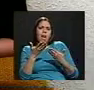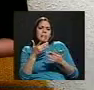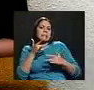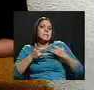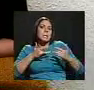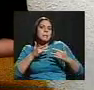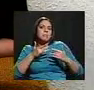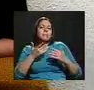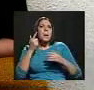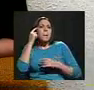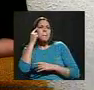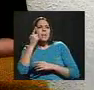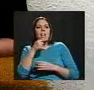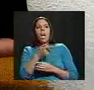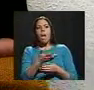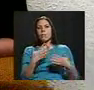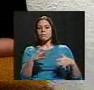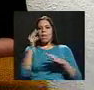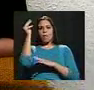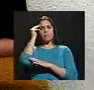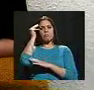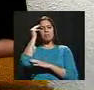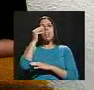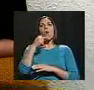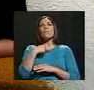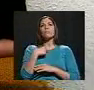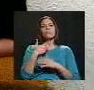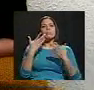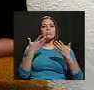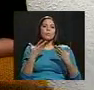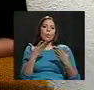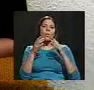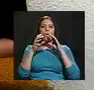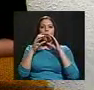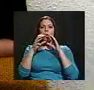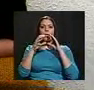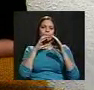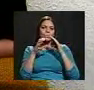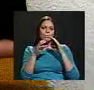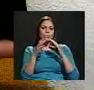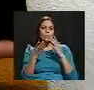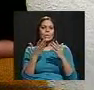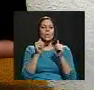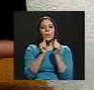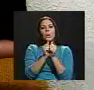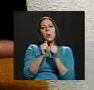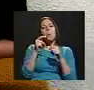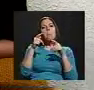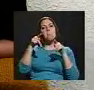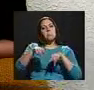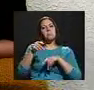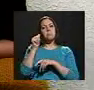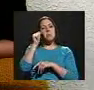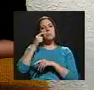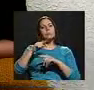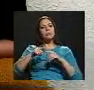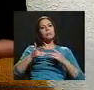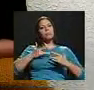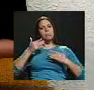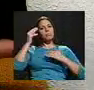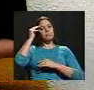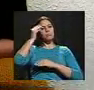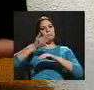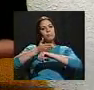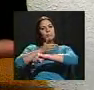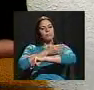muy maduro o que uno conversa con gente ya grande, entonces que es muy desenvuelto y cosas así, pero ya es porque uno ha